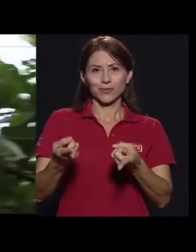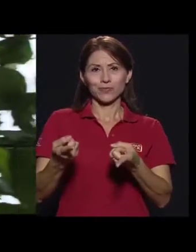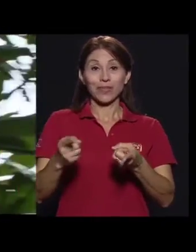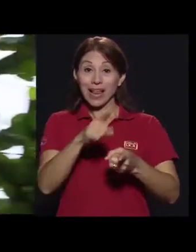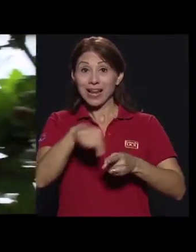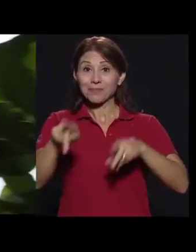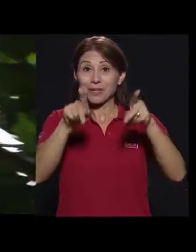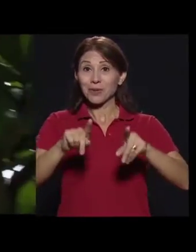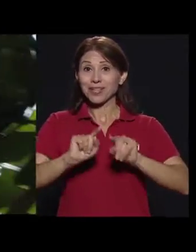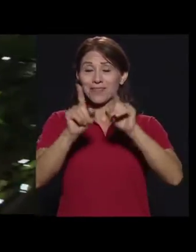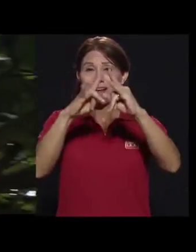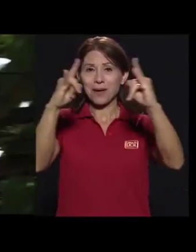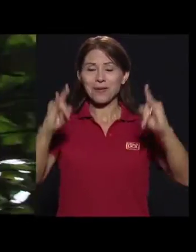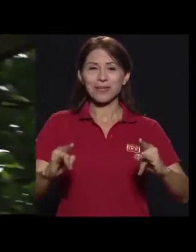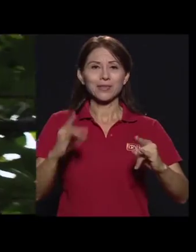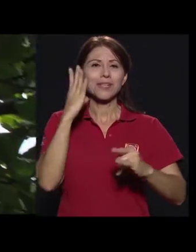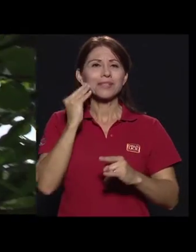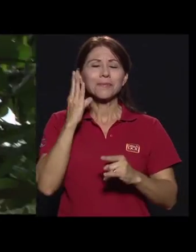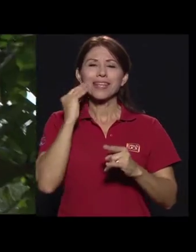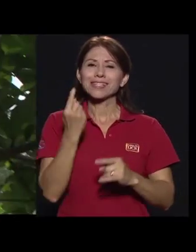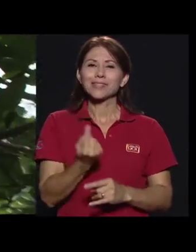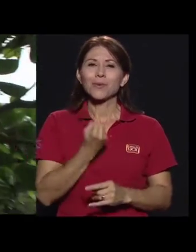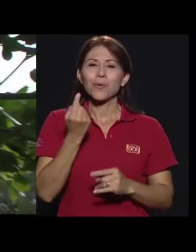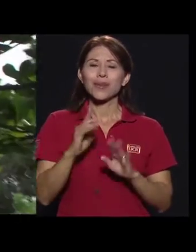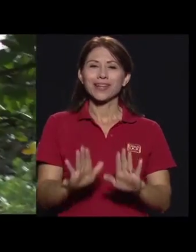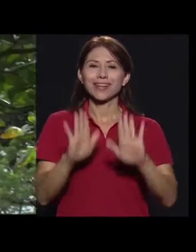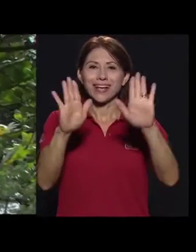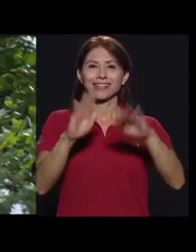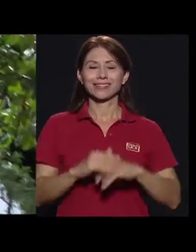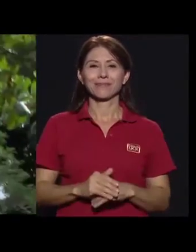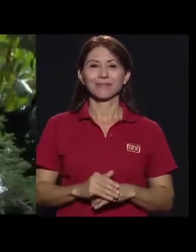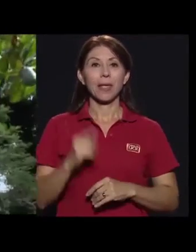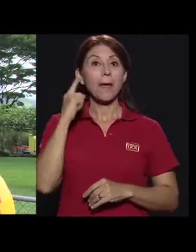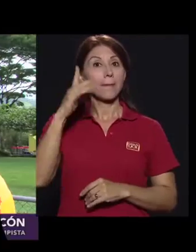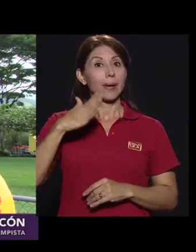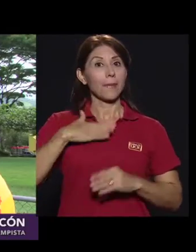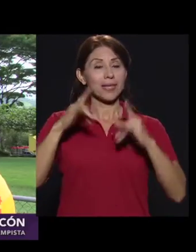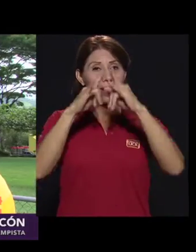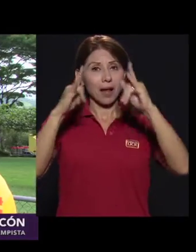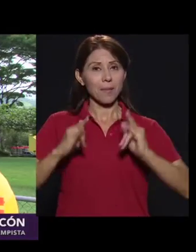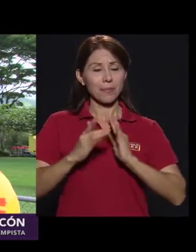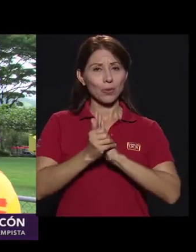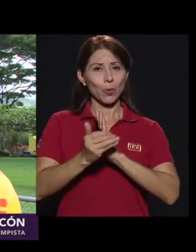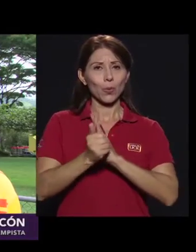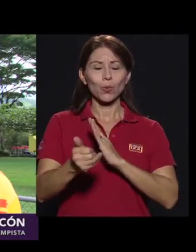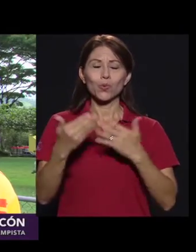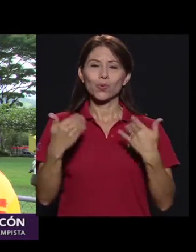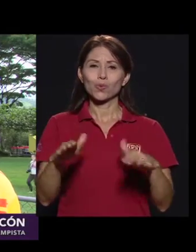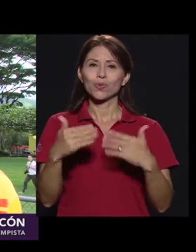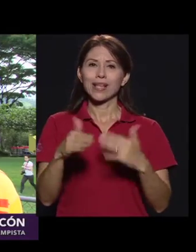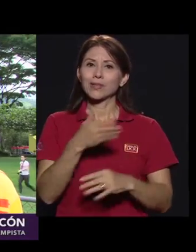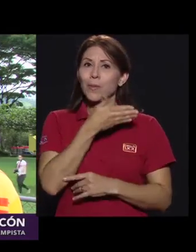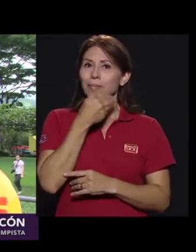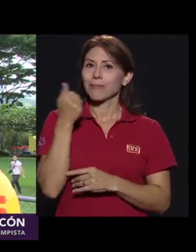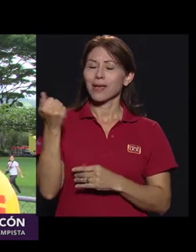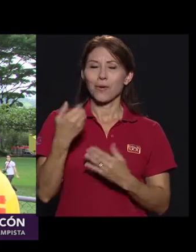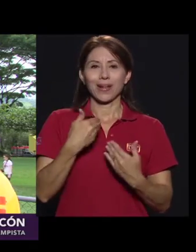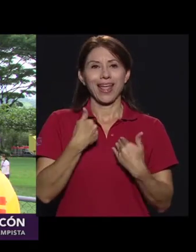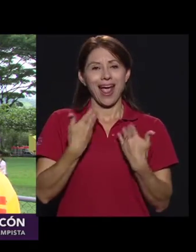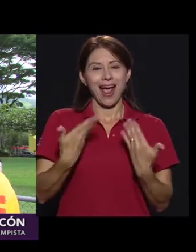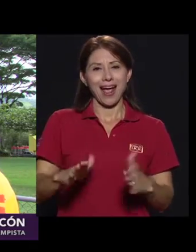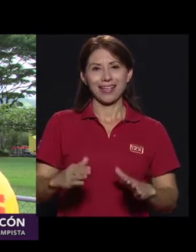campistas experiencias únicas. El Campabilities para mí es lo mejor que ha existido.